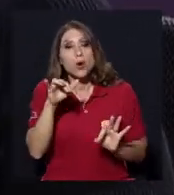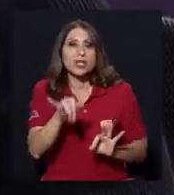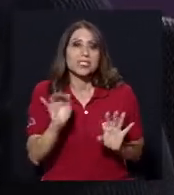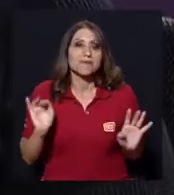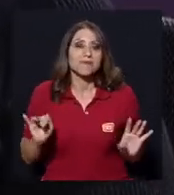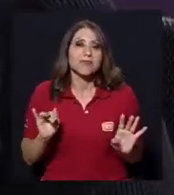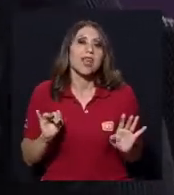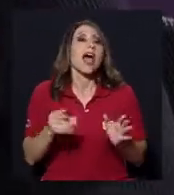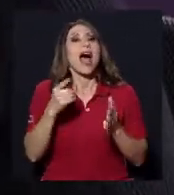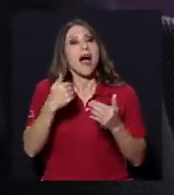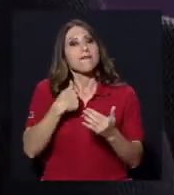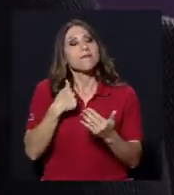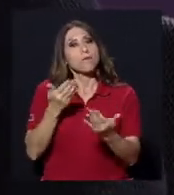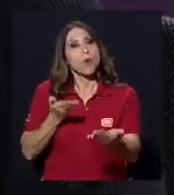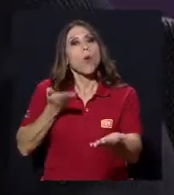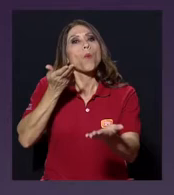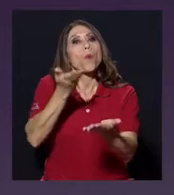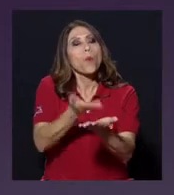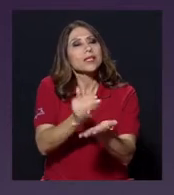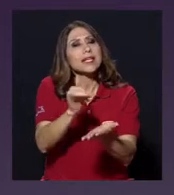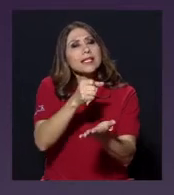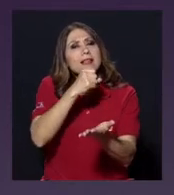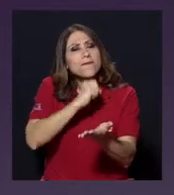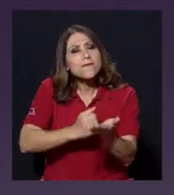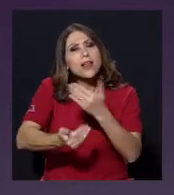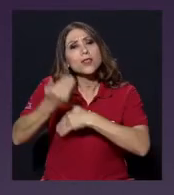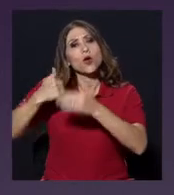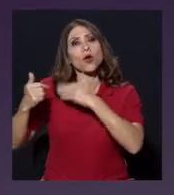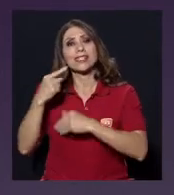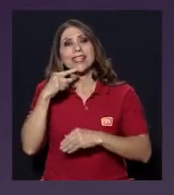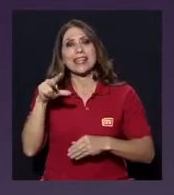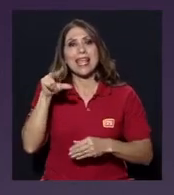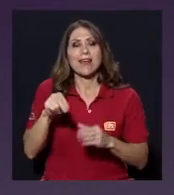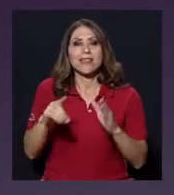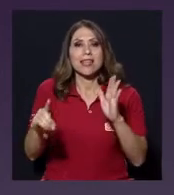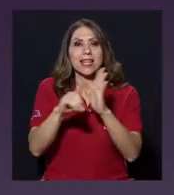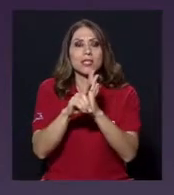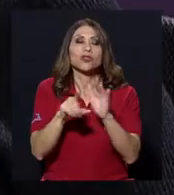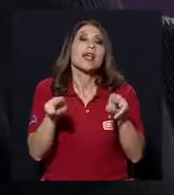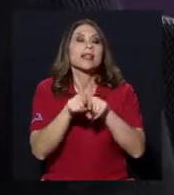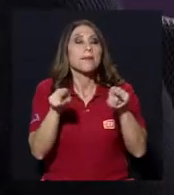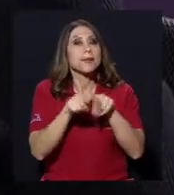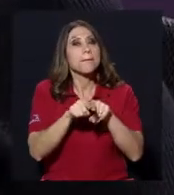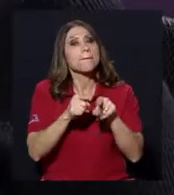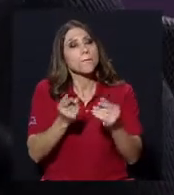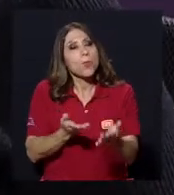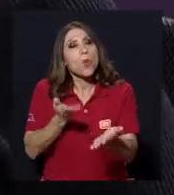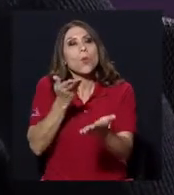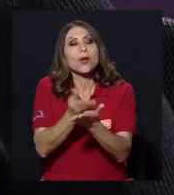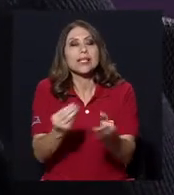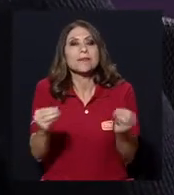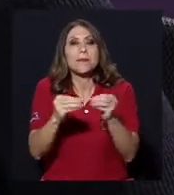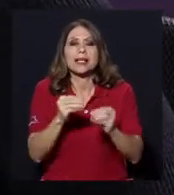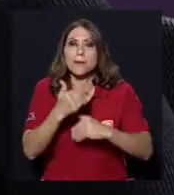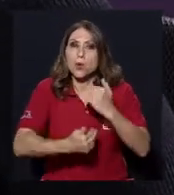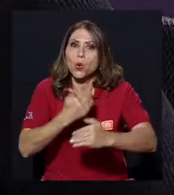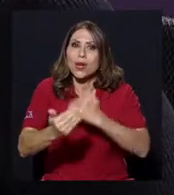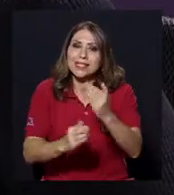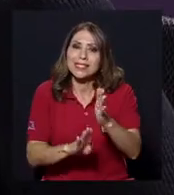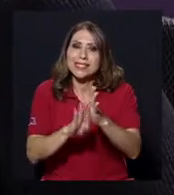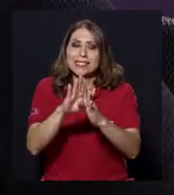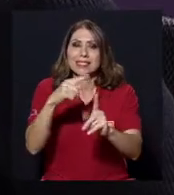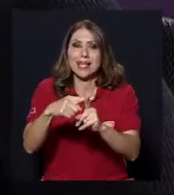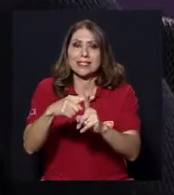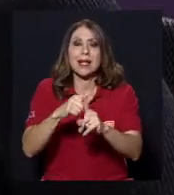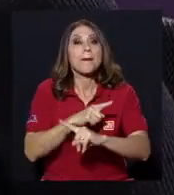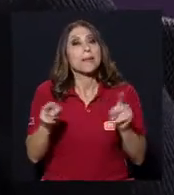¿verdad? Que negaban derechos, hasta las propuestas más progresistas de las mujeres. Pero también en las discusiones